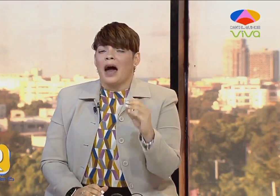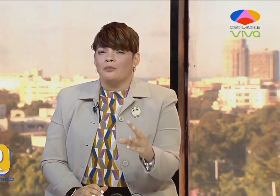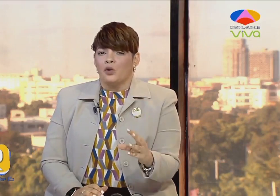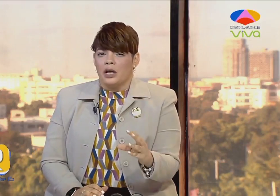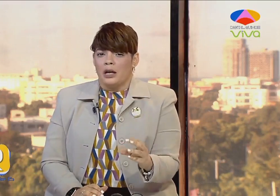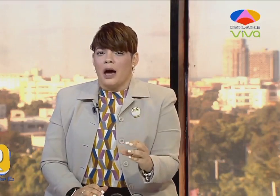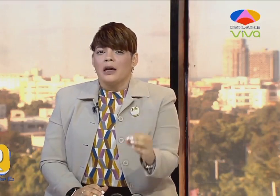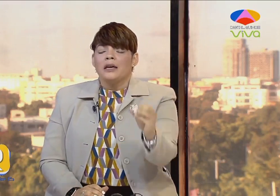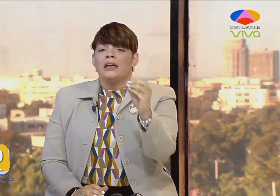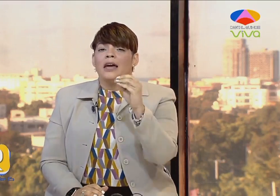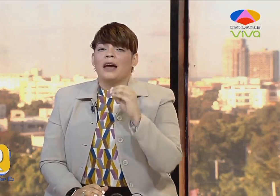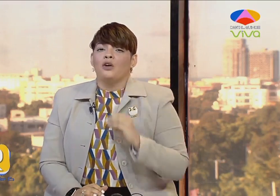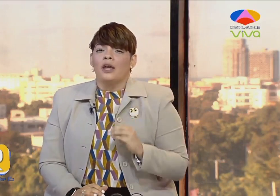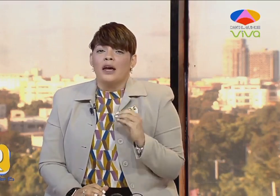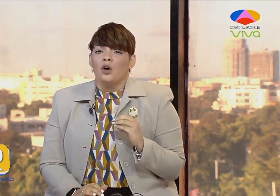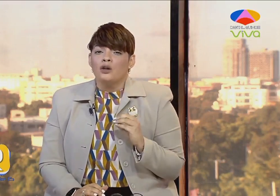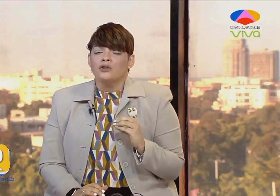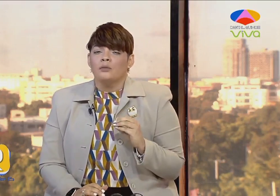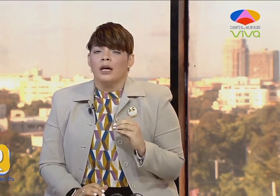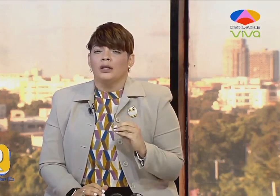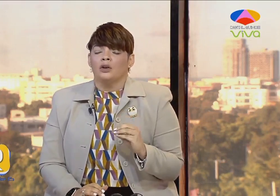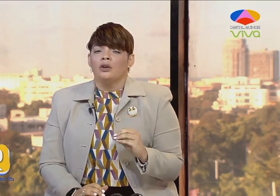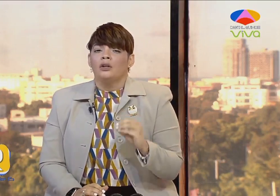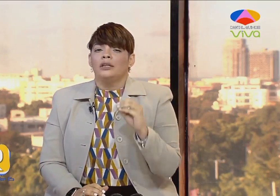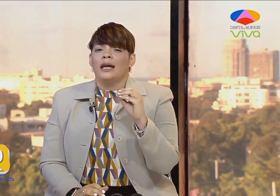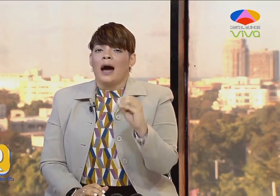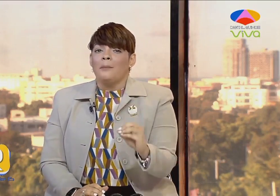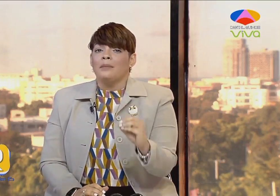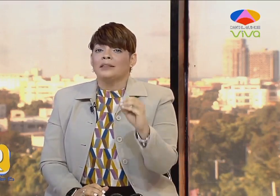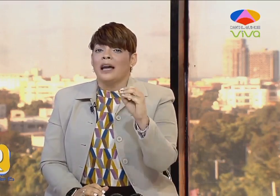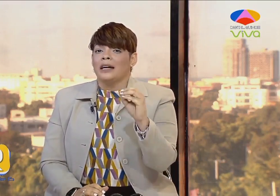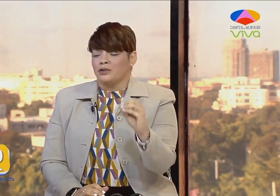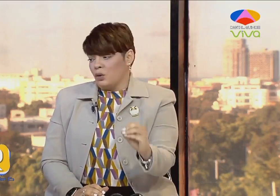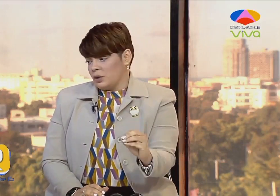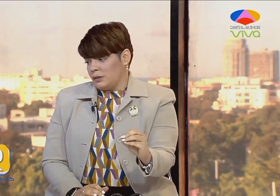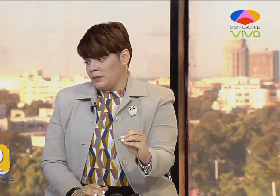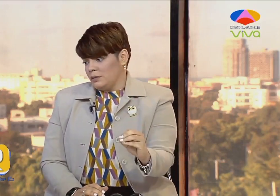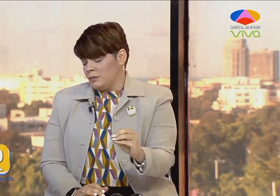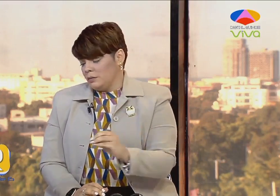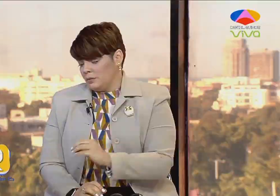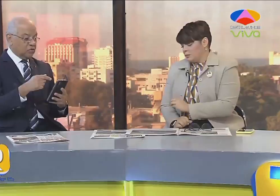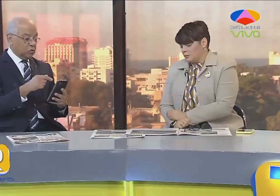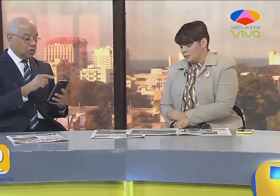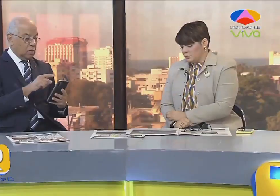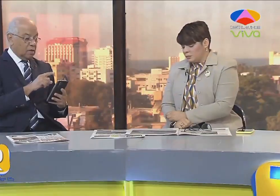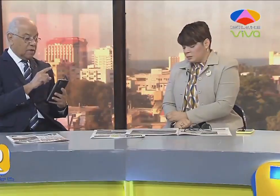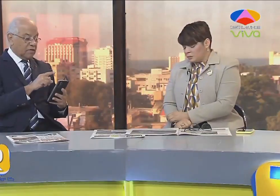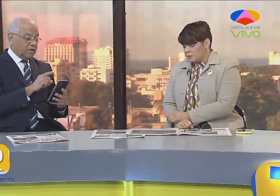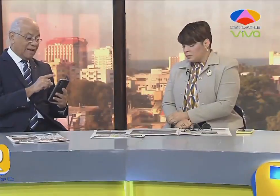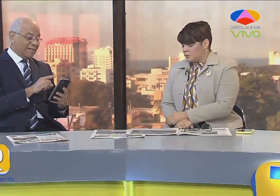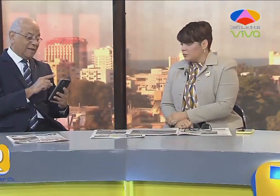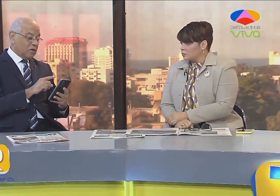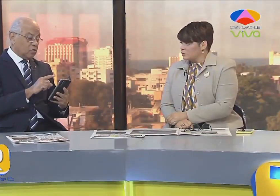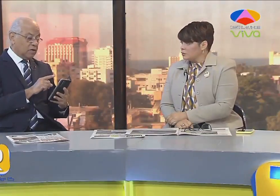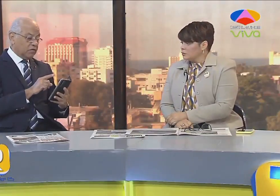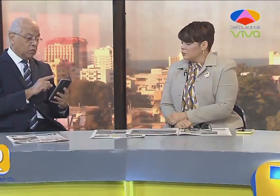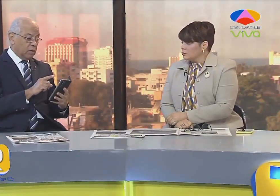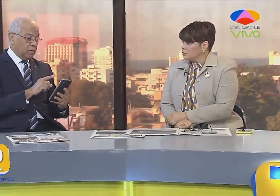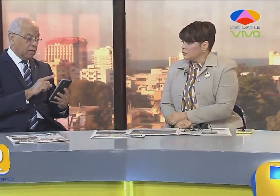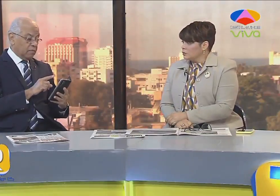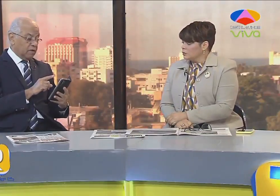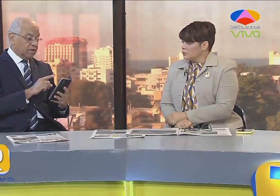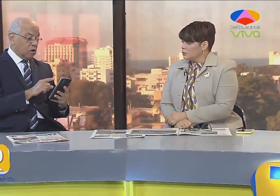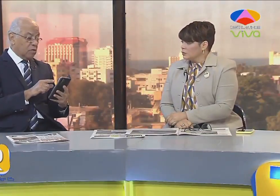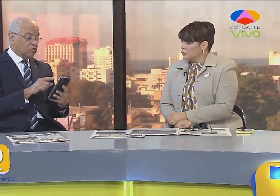en armonía y en conocimiento de ambas naciones. Te doy más información. Para finales del año